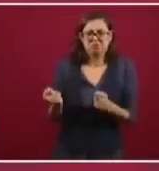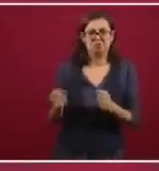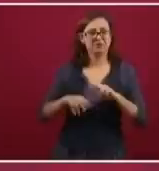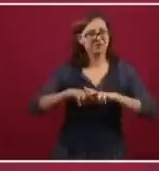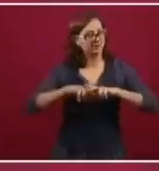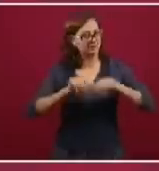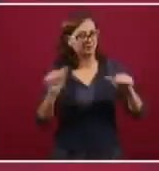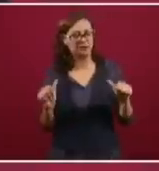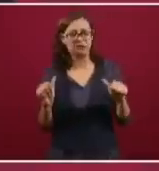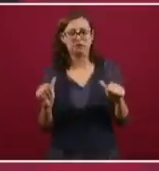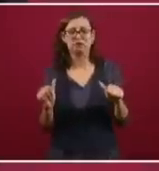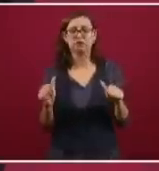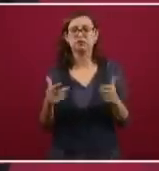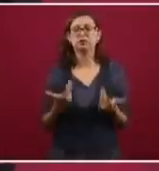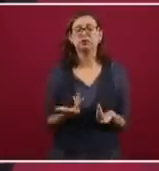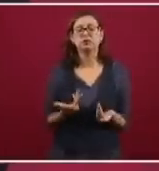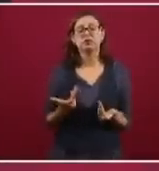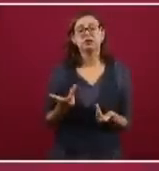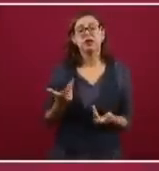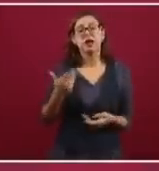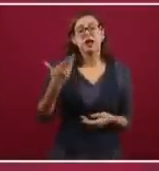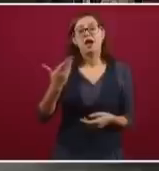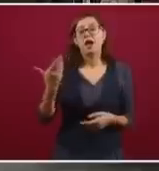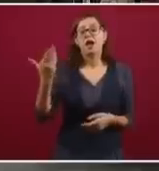Antes el gobierno estaba al servicio